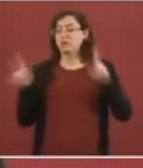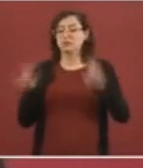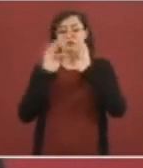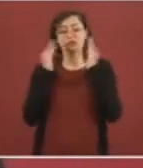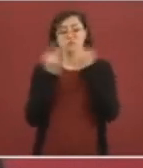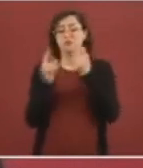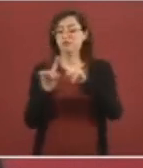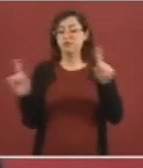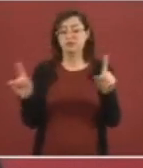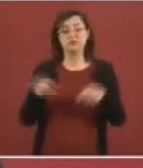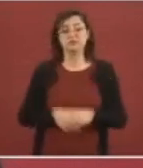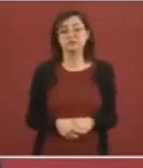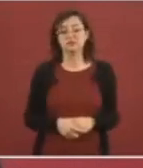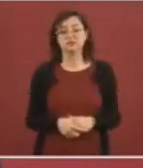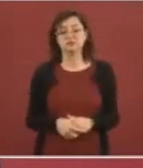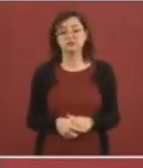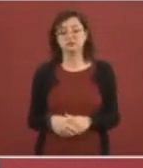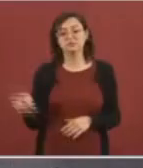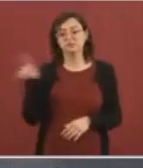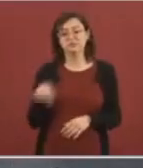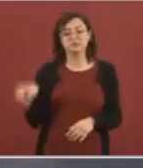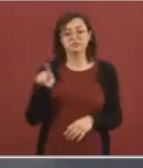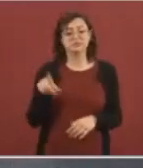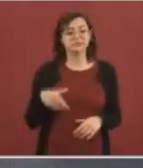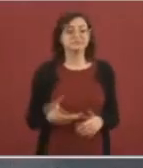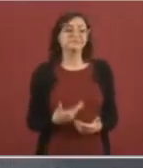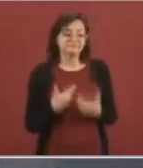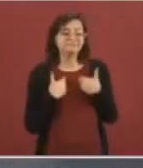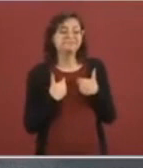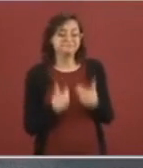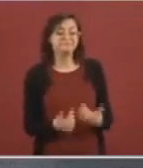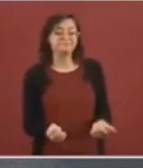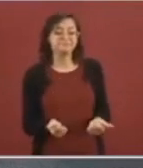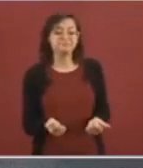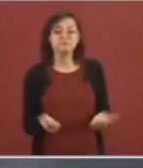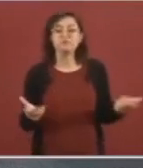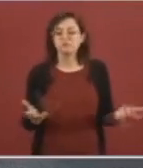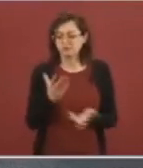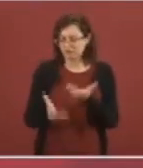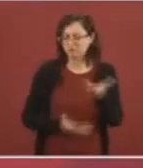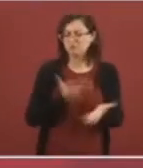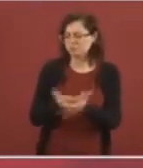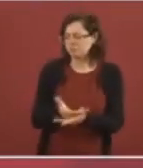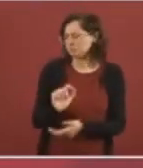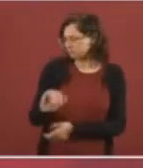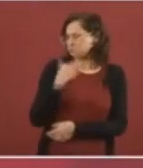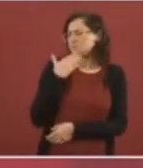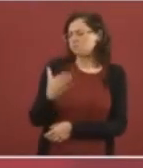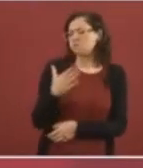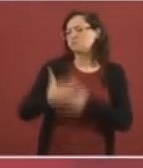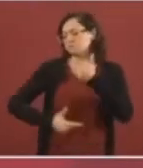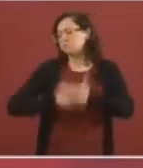cosa. Y lo entendieron. Digo, no descarto lo que me están planteando, déjenlo ahí,